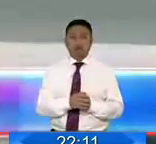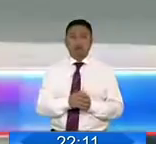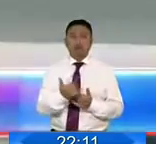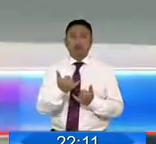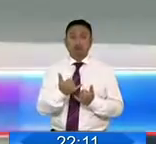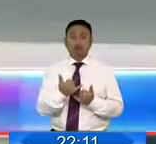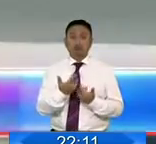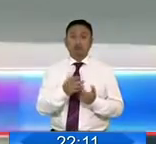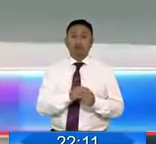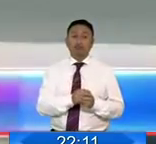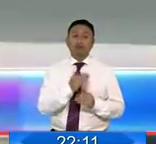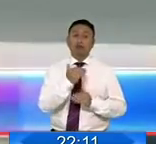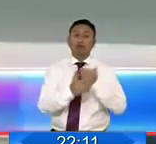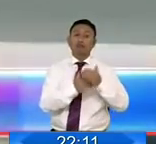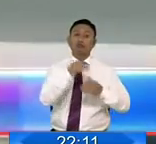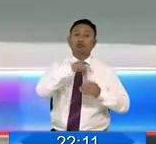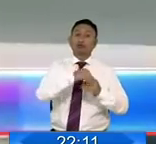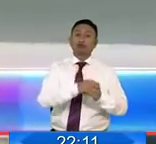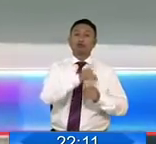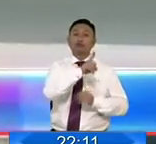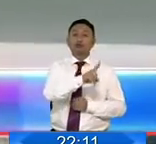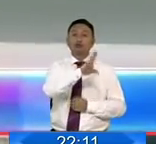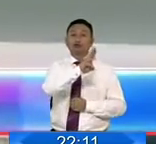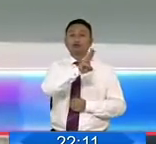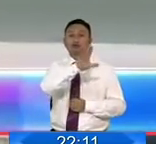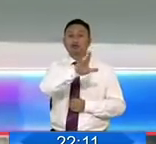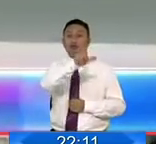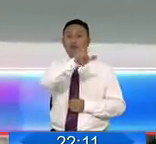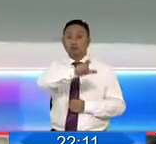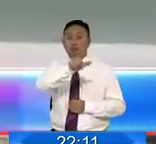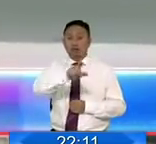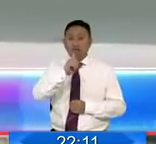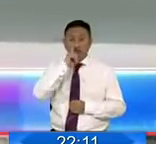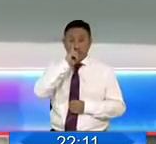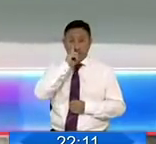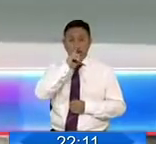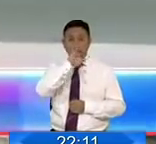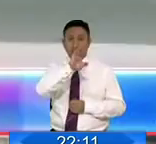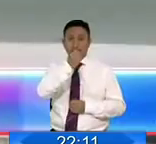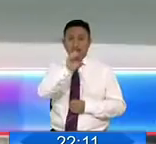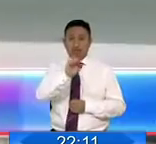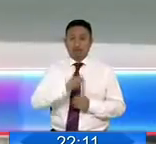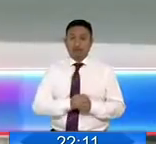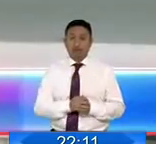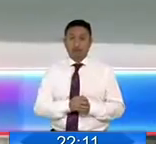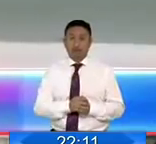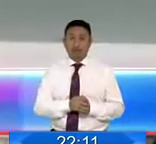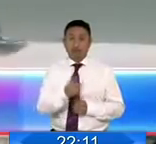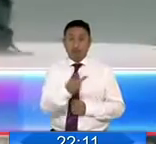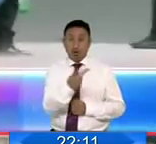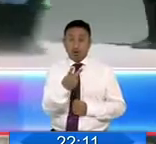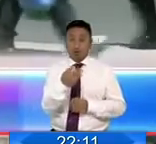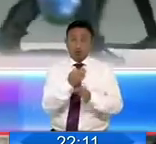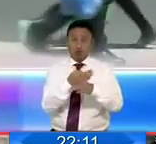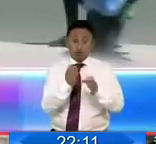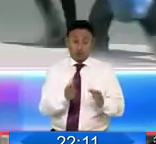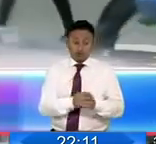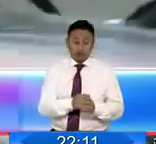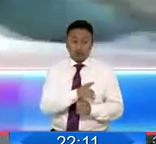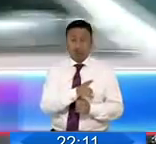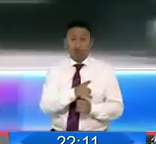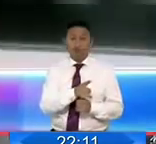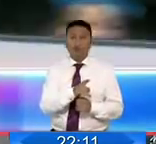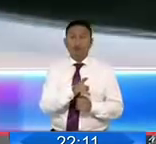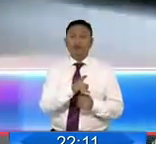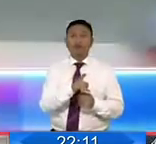administré el proceso electoral con 165 empleados del Tribunal Supremo Electoral. y cumplíamos las dos funciones, la del Consejo y la